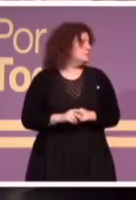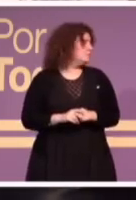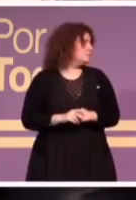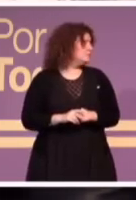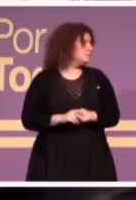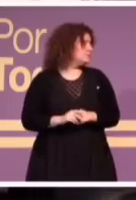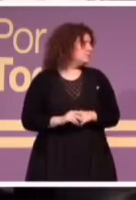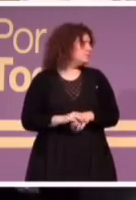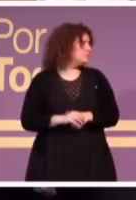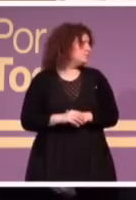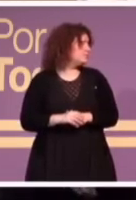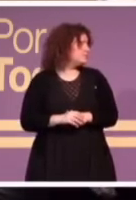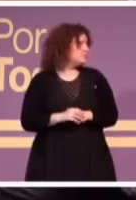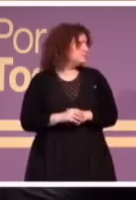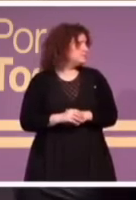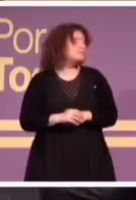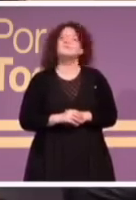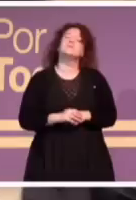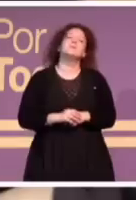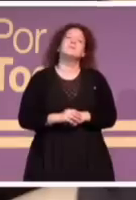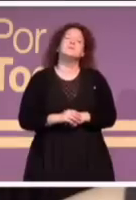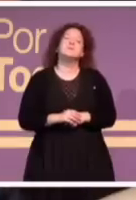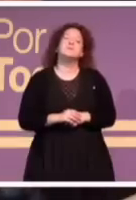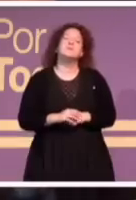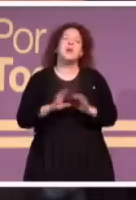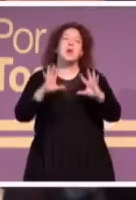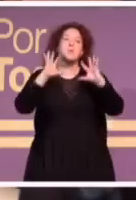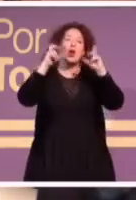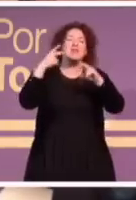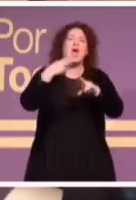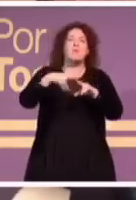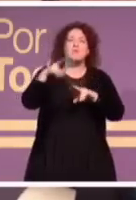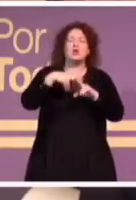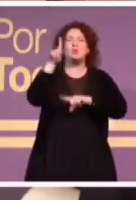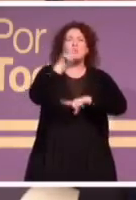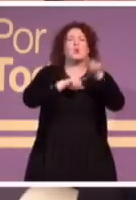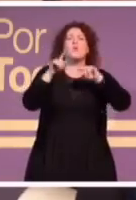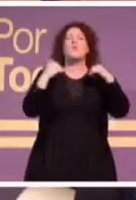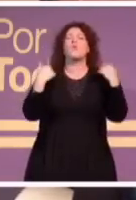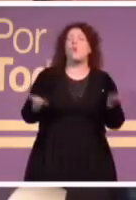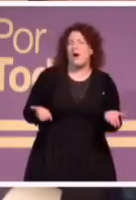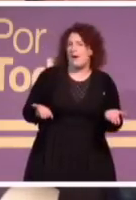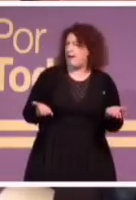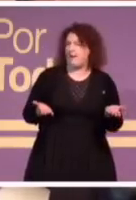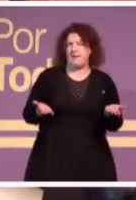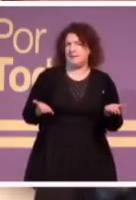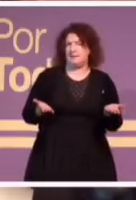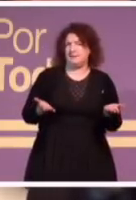El problema es que la violencia política no va a parar.